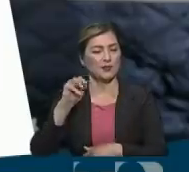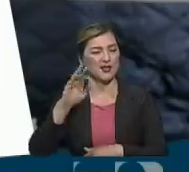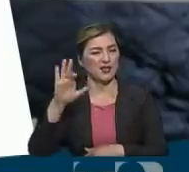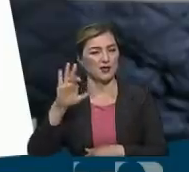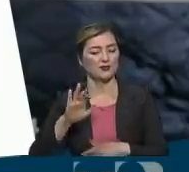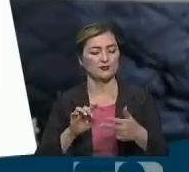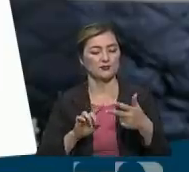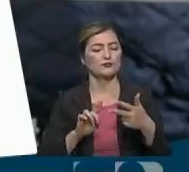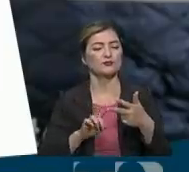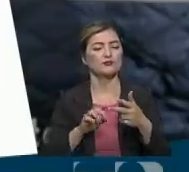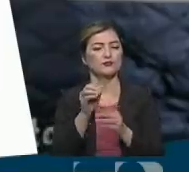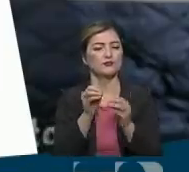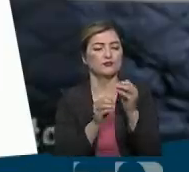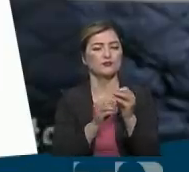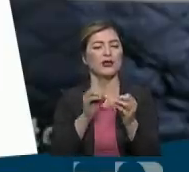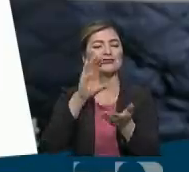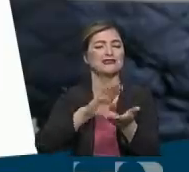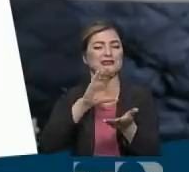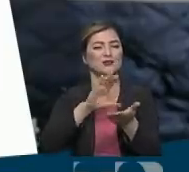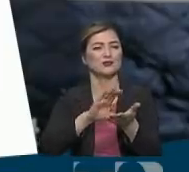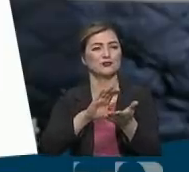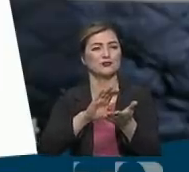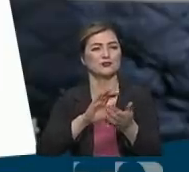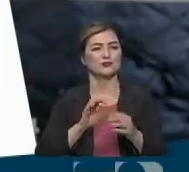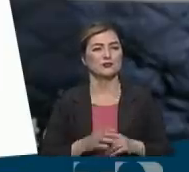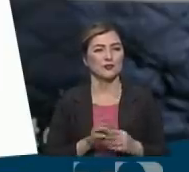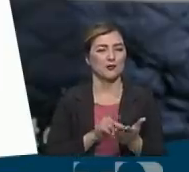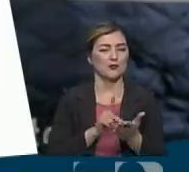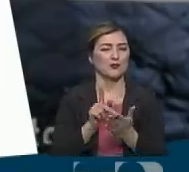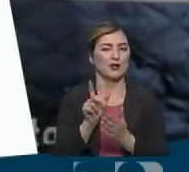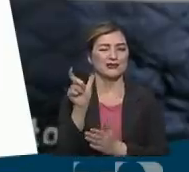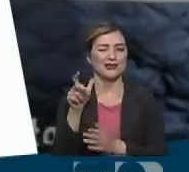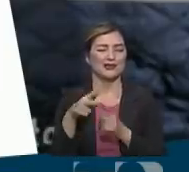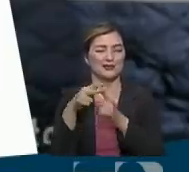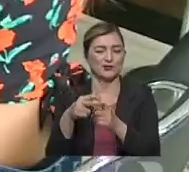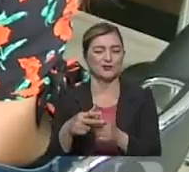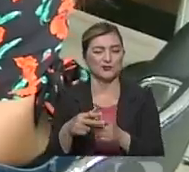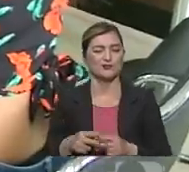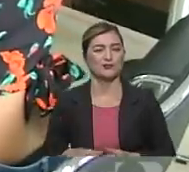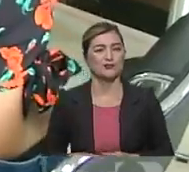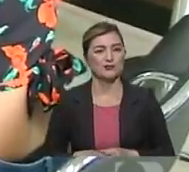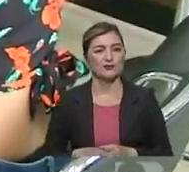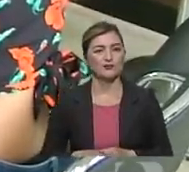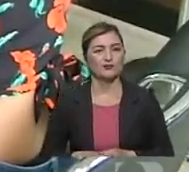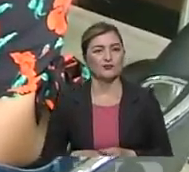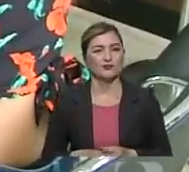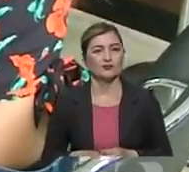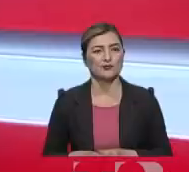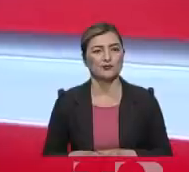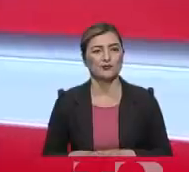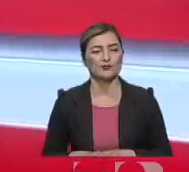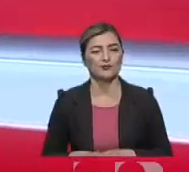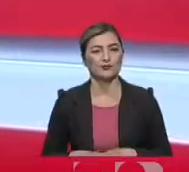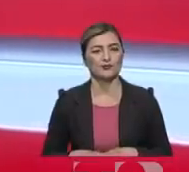www.amt.gov.es, o en la oficina matriz de la Agencia Metropolitana de Tránsito para pagar con tarjetas de crédito. Alberto Luna, 24